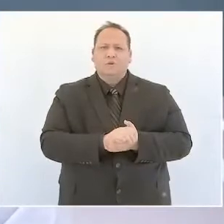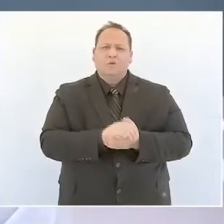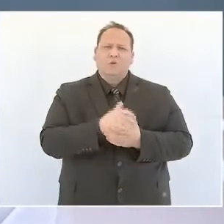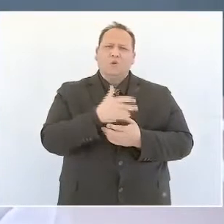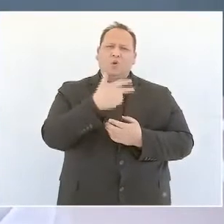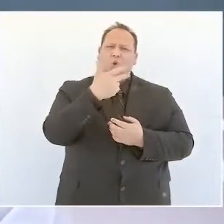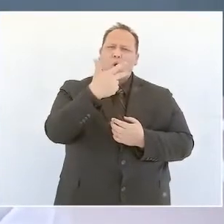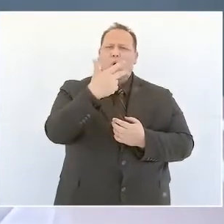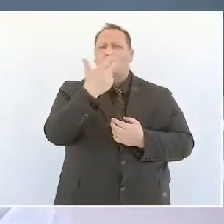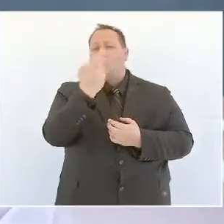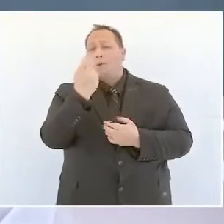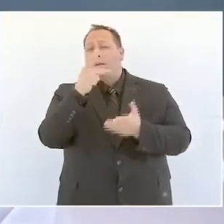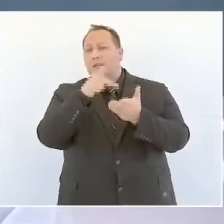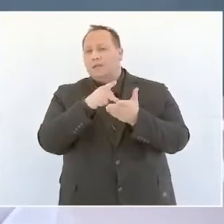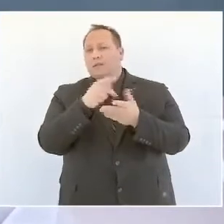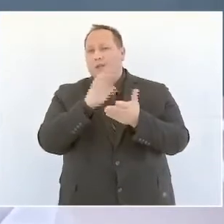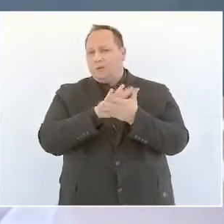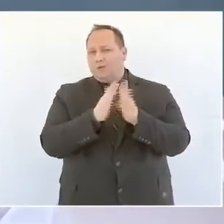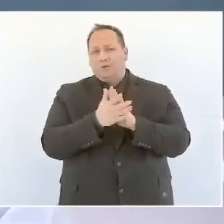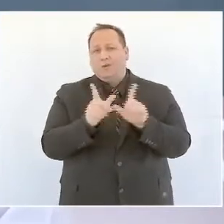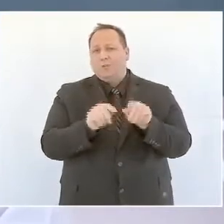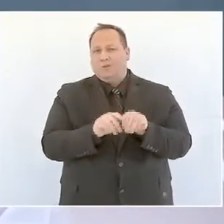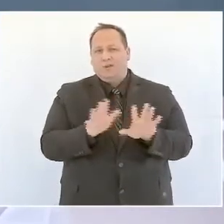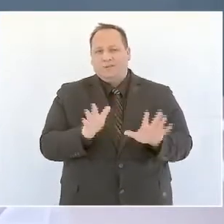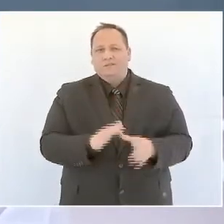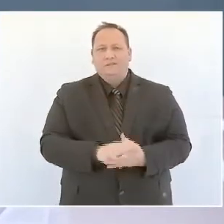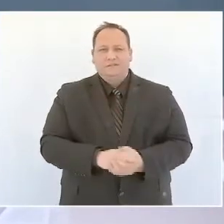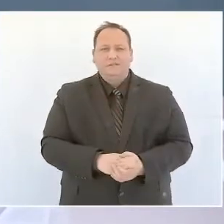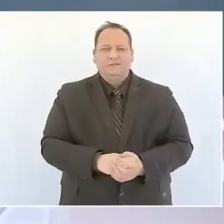8, 9 kilos de tortilla.